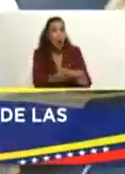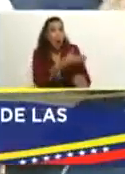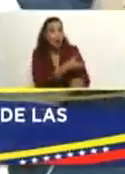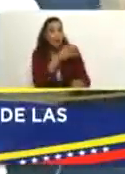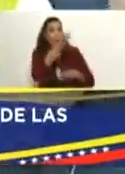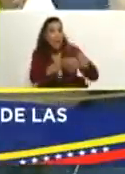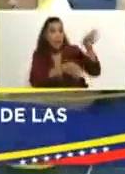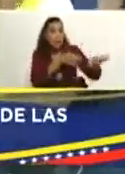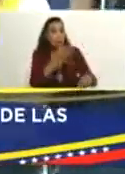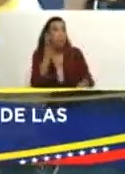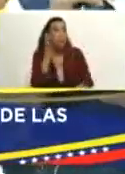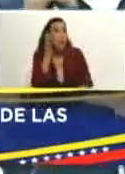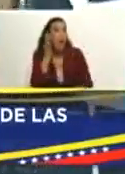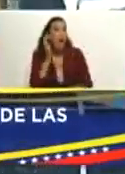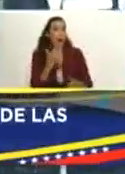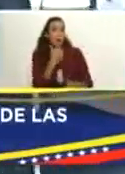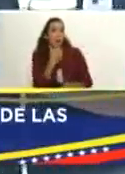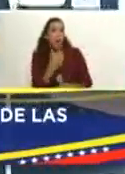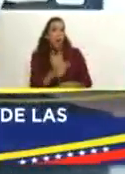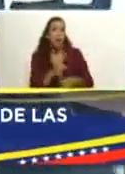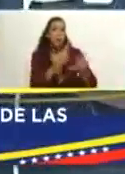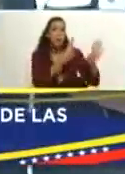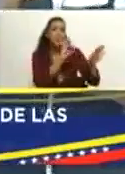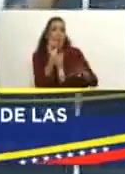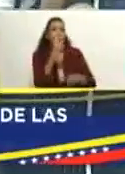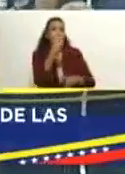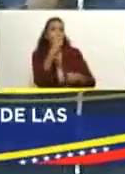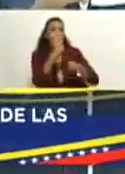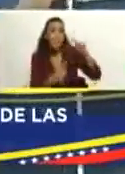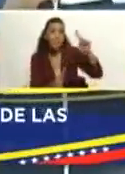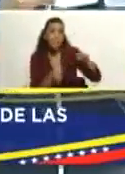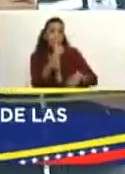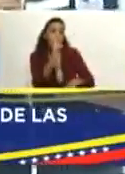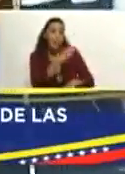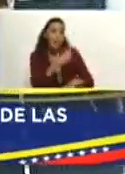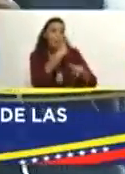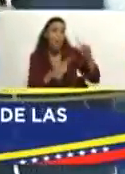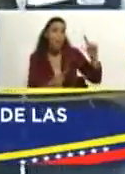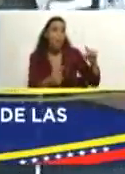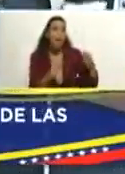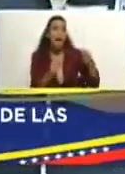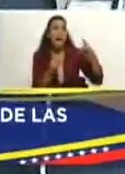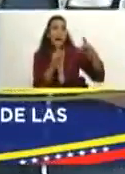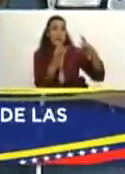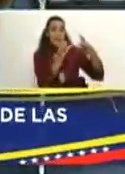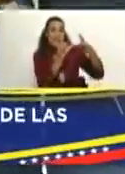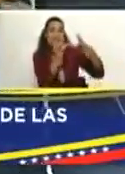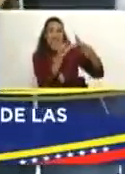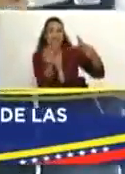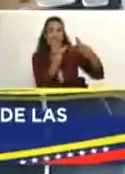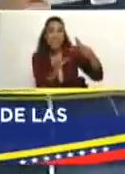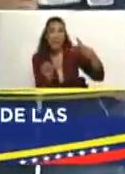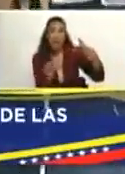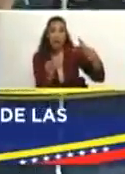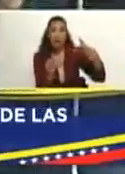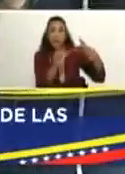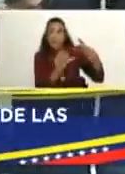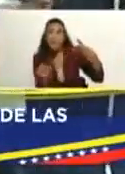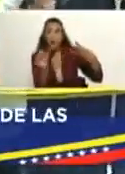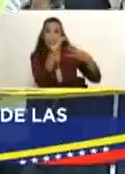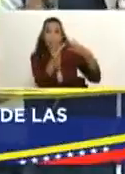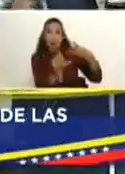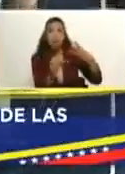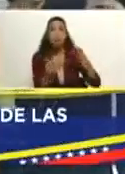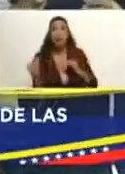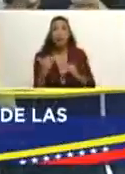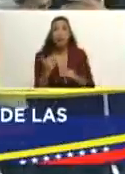anterior, aproximadamente ya vamos para un mes, esta es la tercera semana y media. Llevamos un